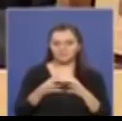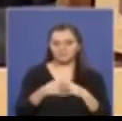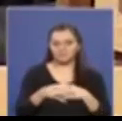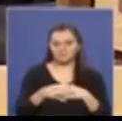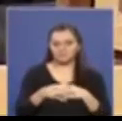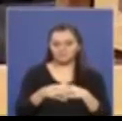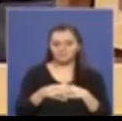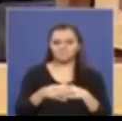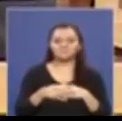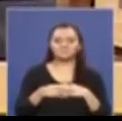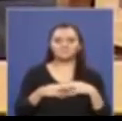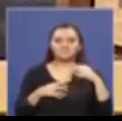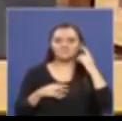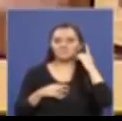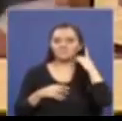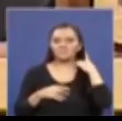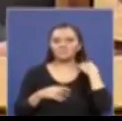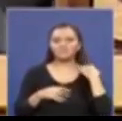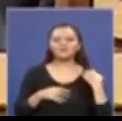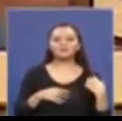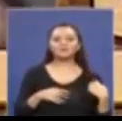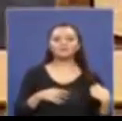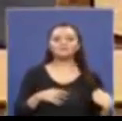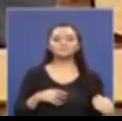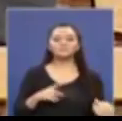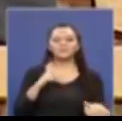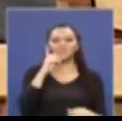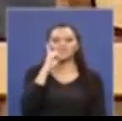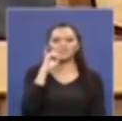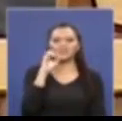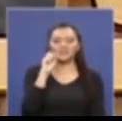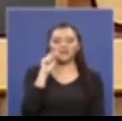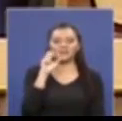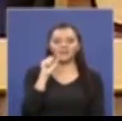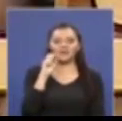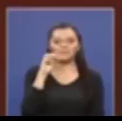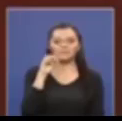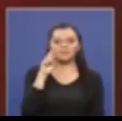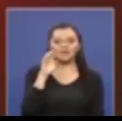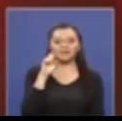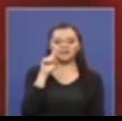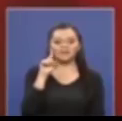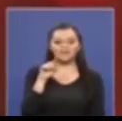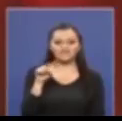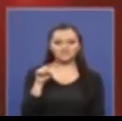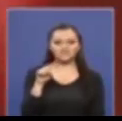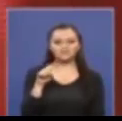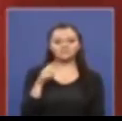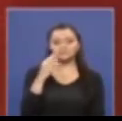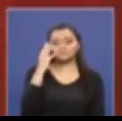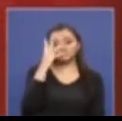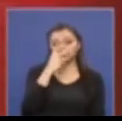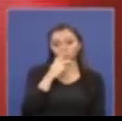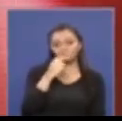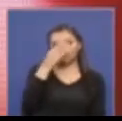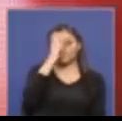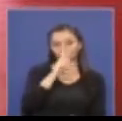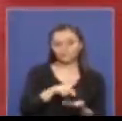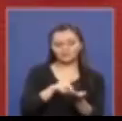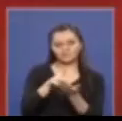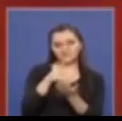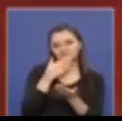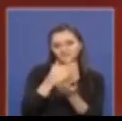De Diana Martínez y Alex Argote, increíbles artesanos del Carchi. Felicitaciones y Dios les pague, lindísimo. A